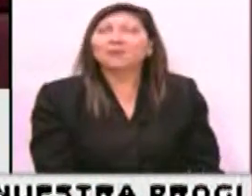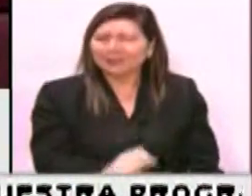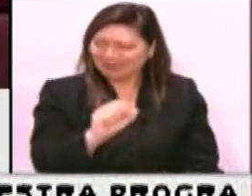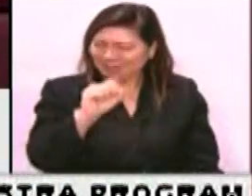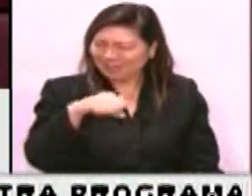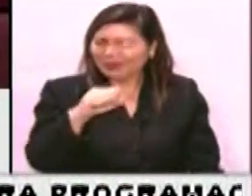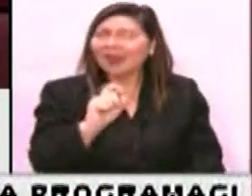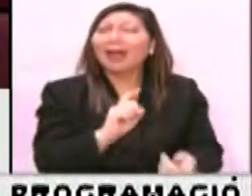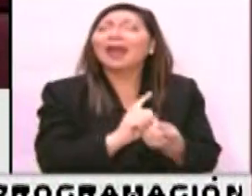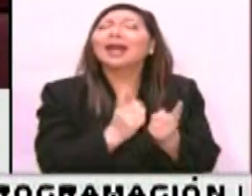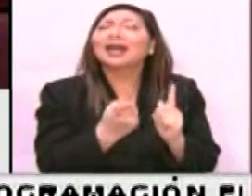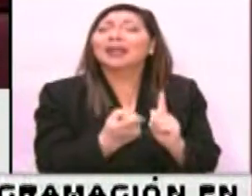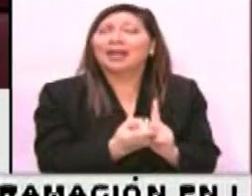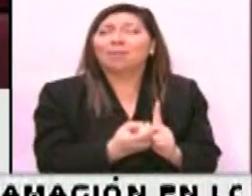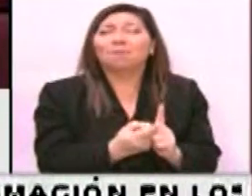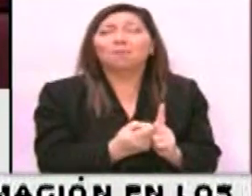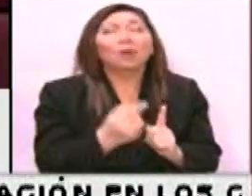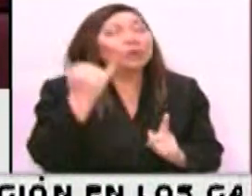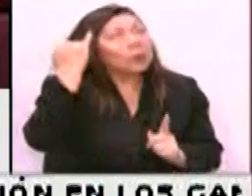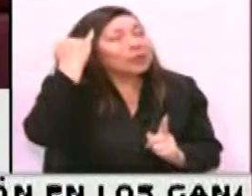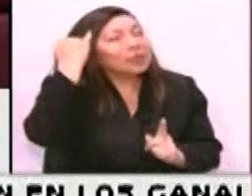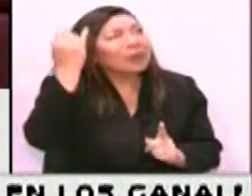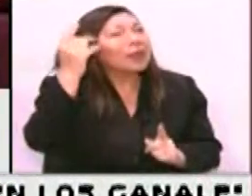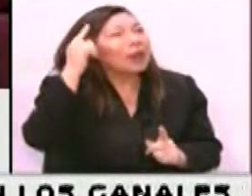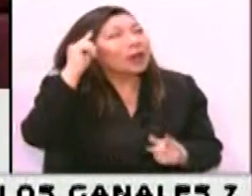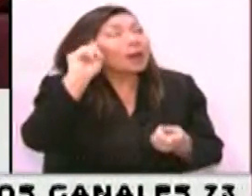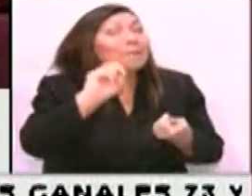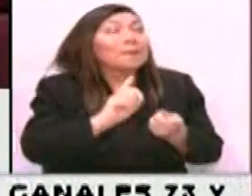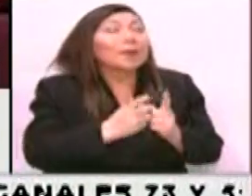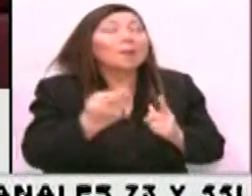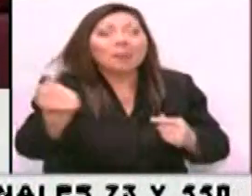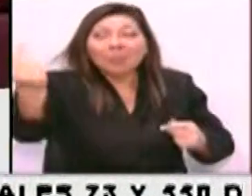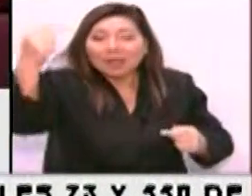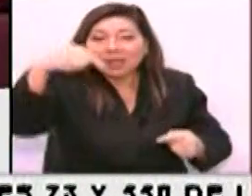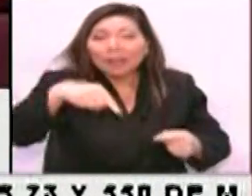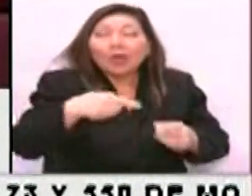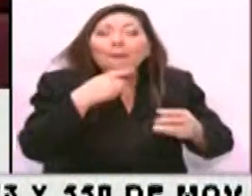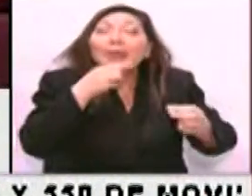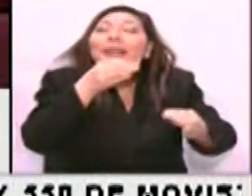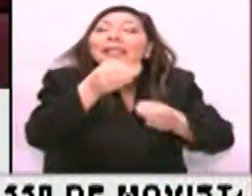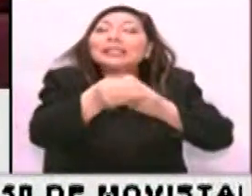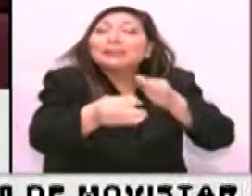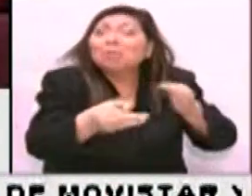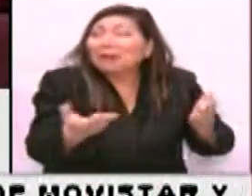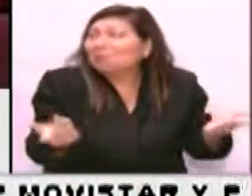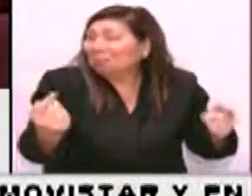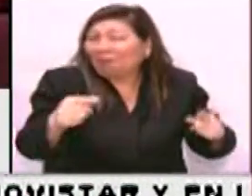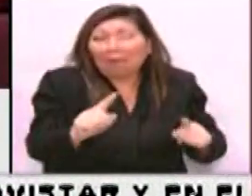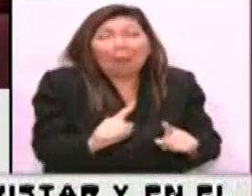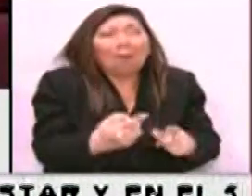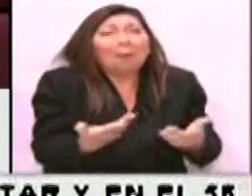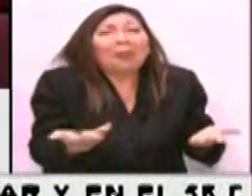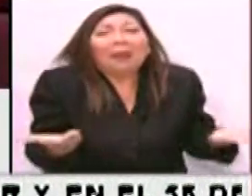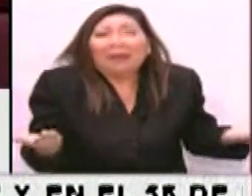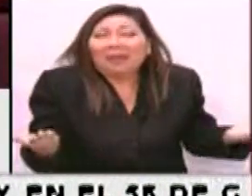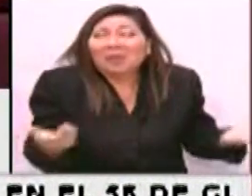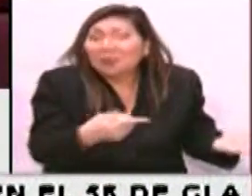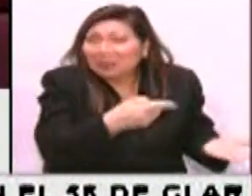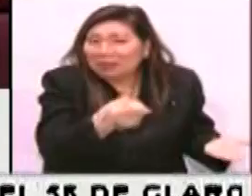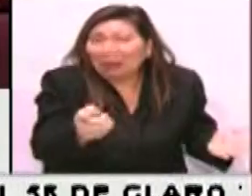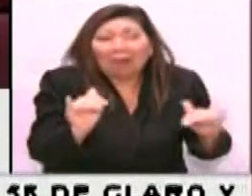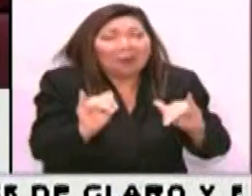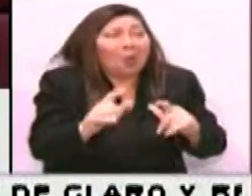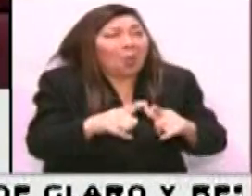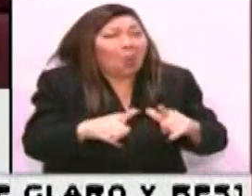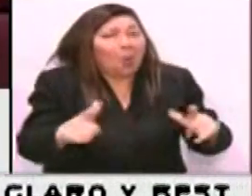señor, modificar sus puntos de vista, porque para eso venimos al Parlamento. Si no, no vengamos al Parlamento. Quédense ustedes en